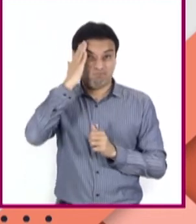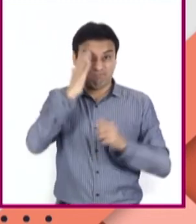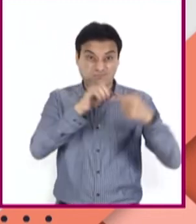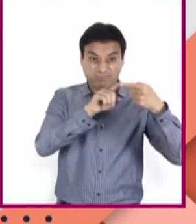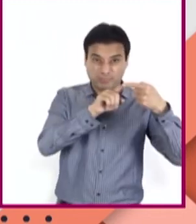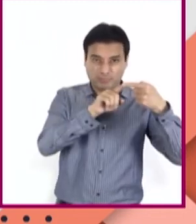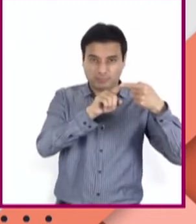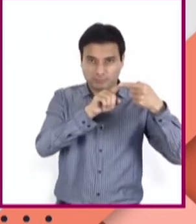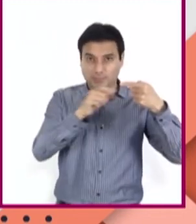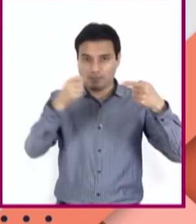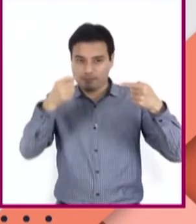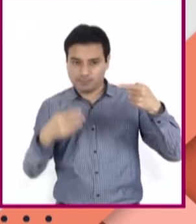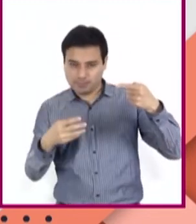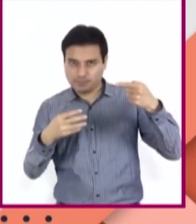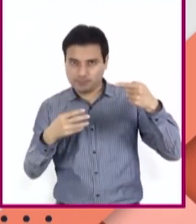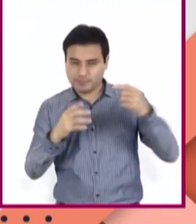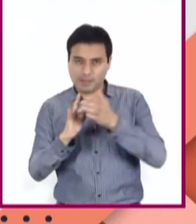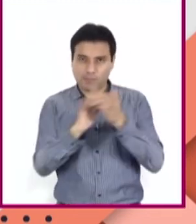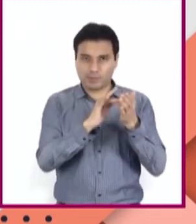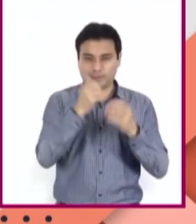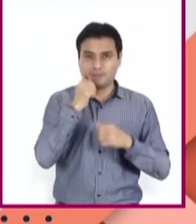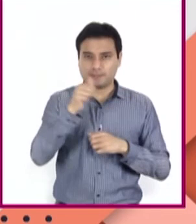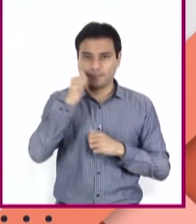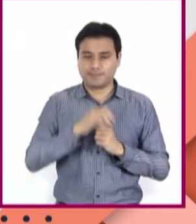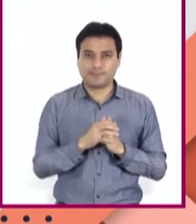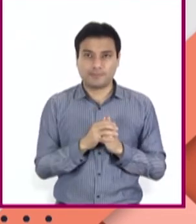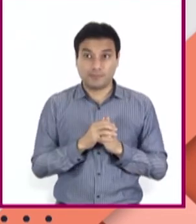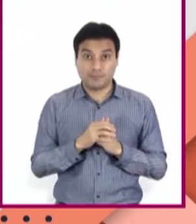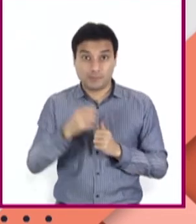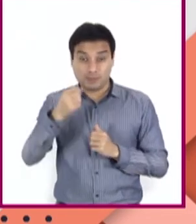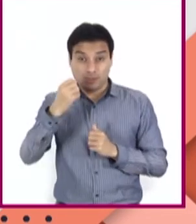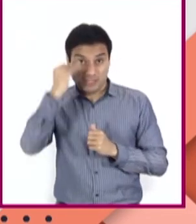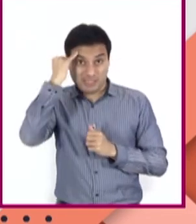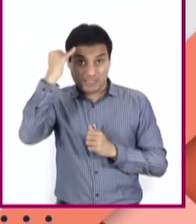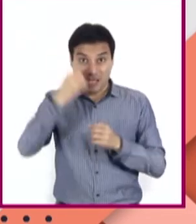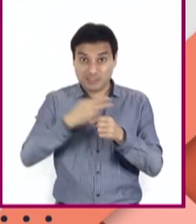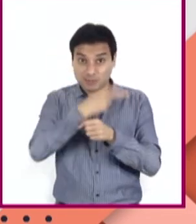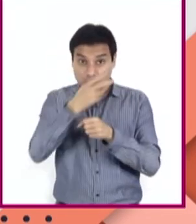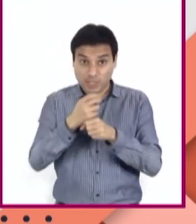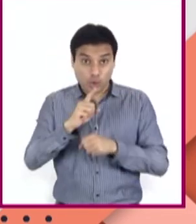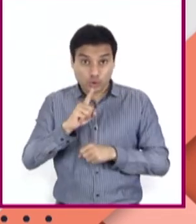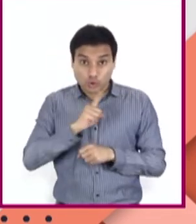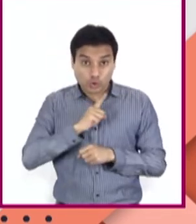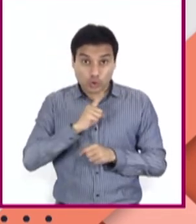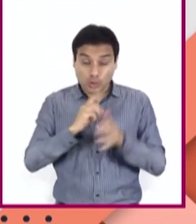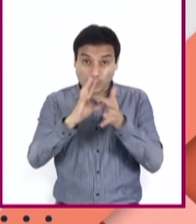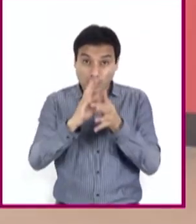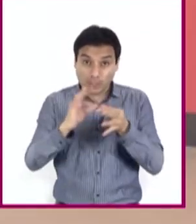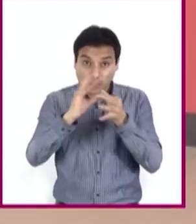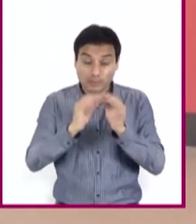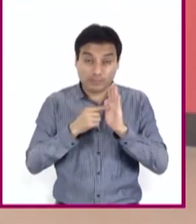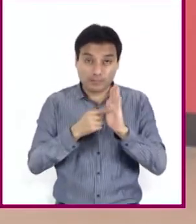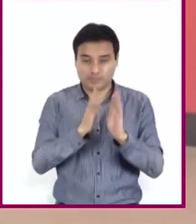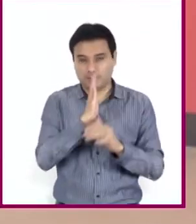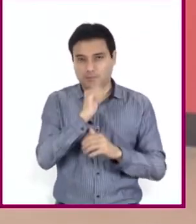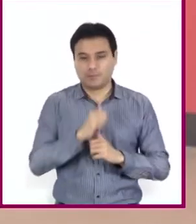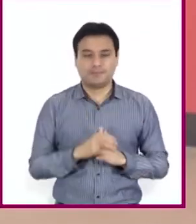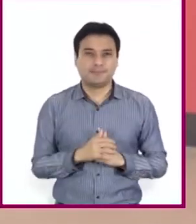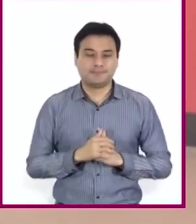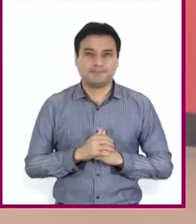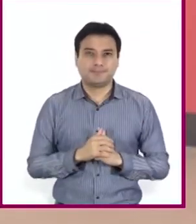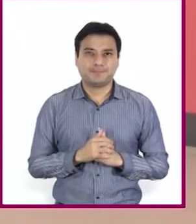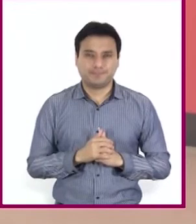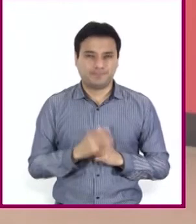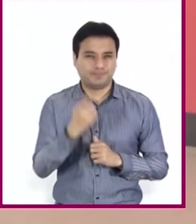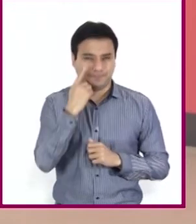las ideas primarias. Carecen de autonomía, ya que dependen de las ideas primarias. Ahora les